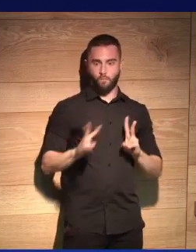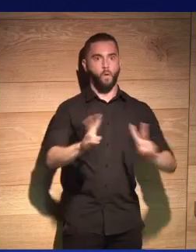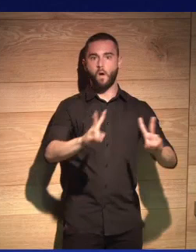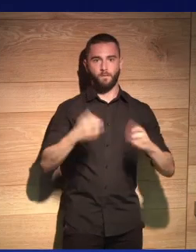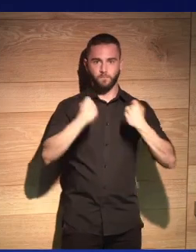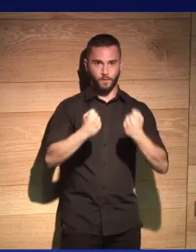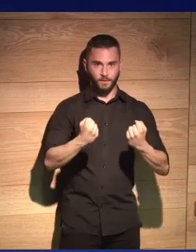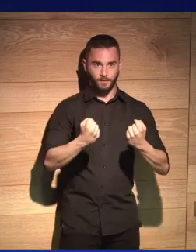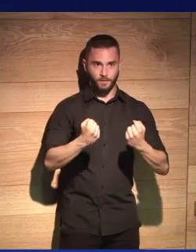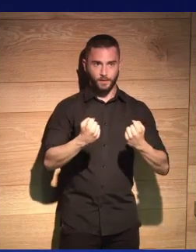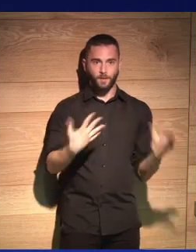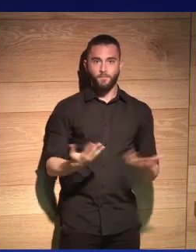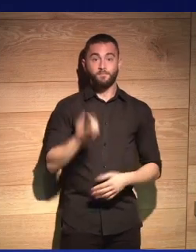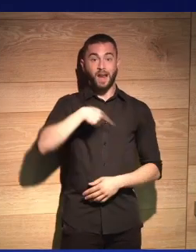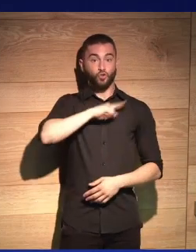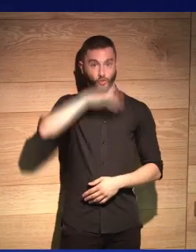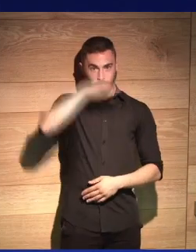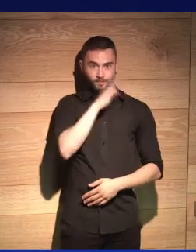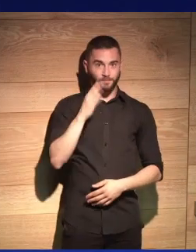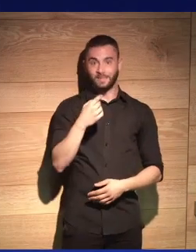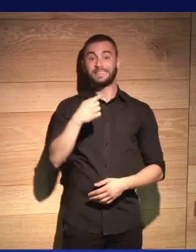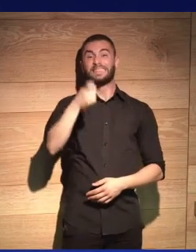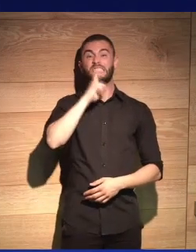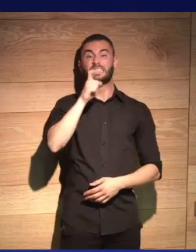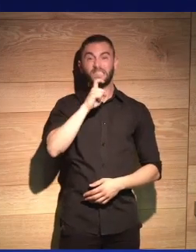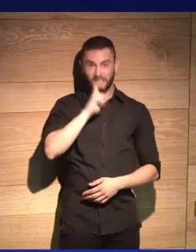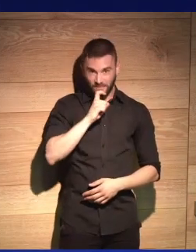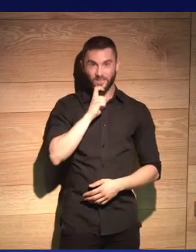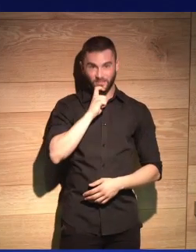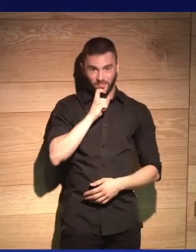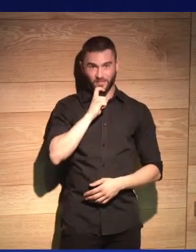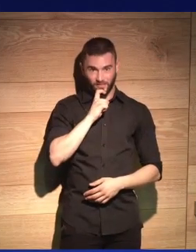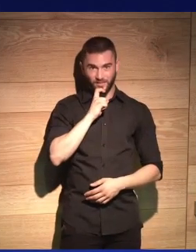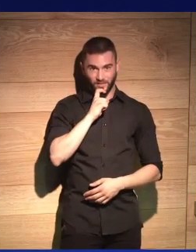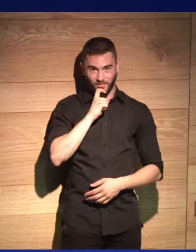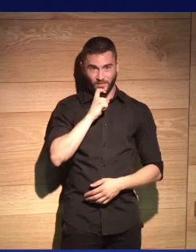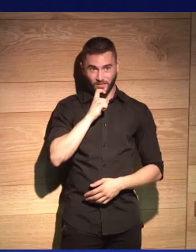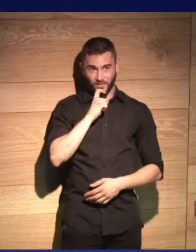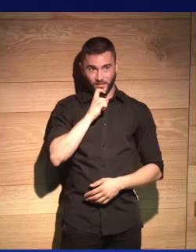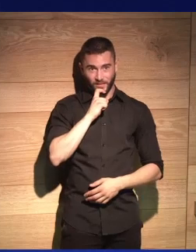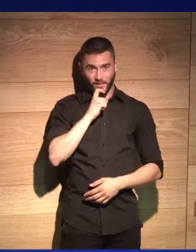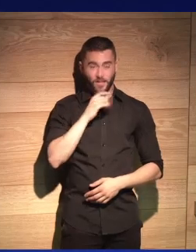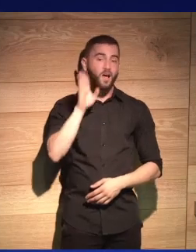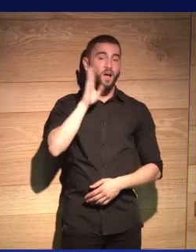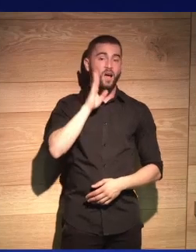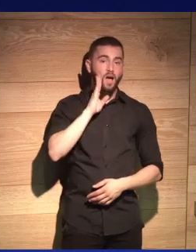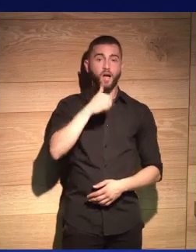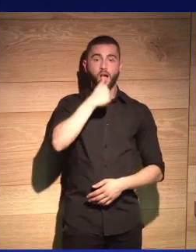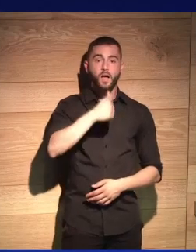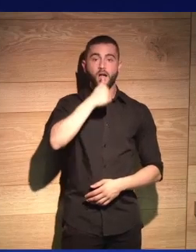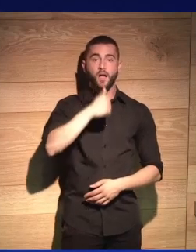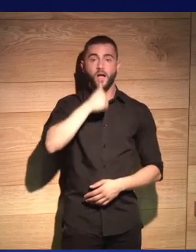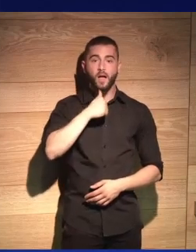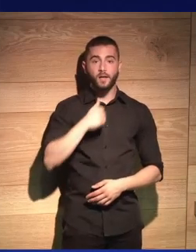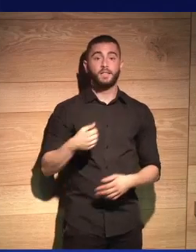volcánica. Es difícil para nosotros, me parece, aguantarle el paso al tren irrefrenable y